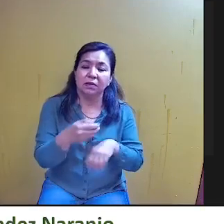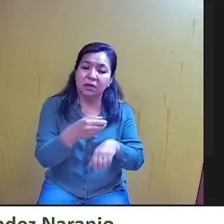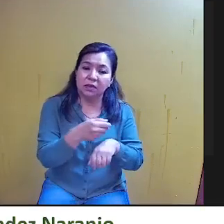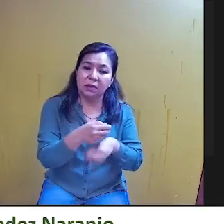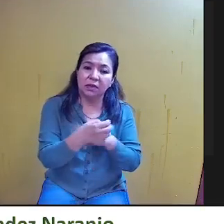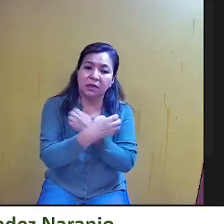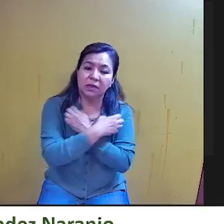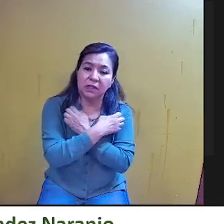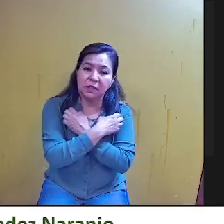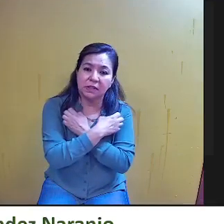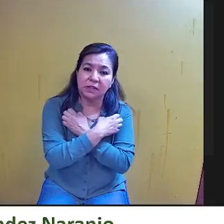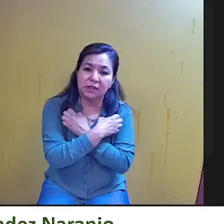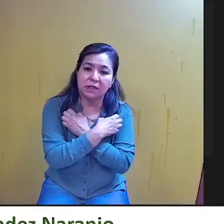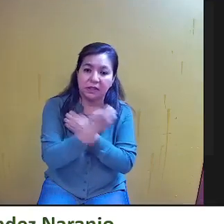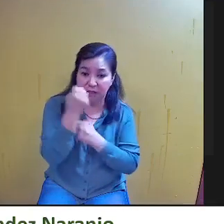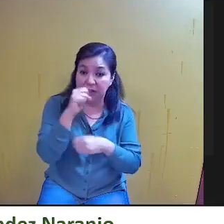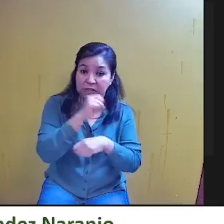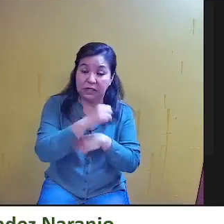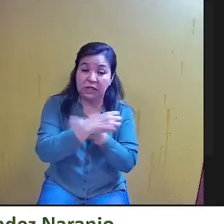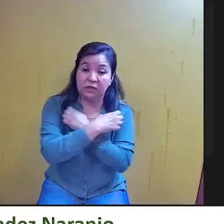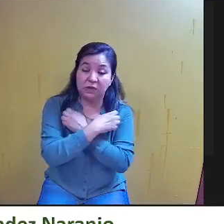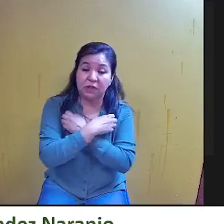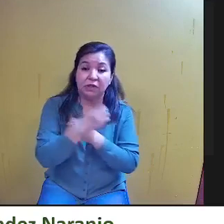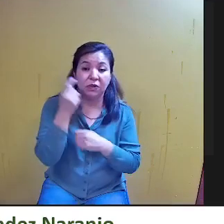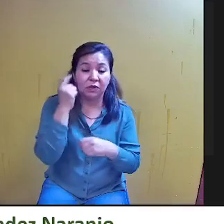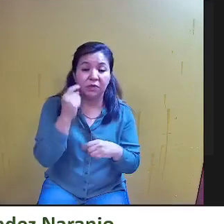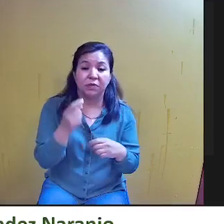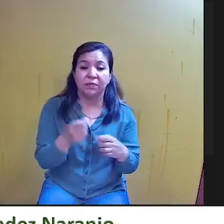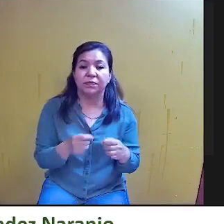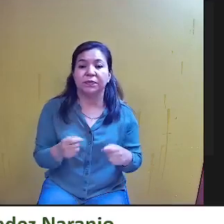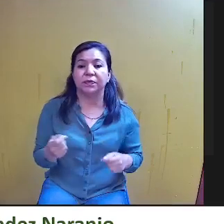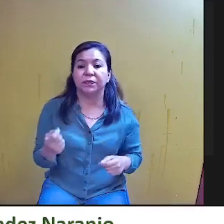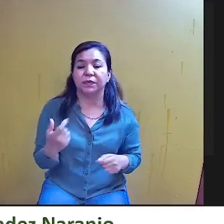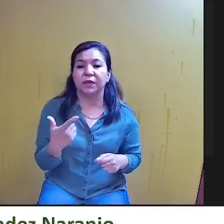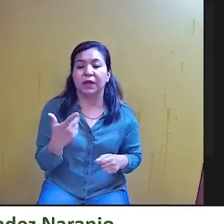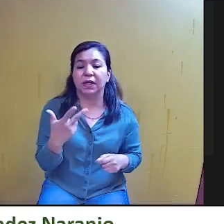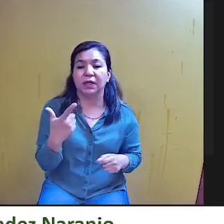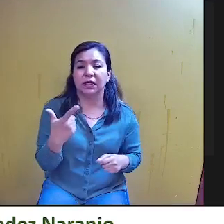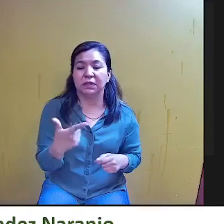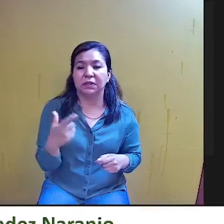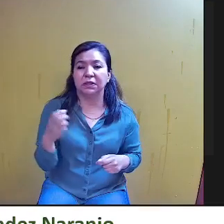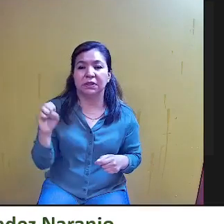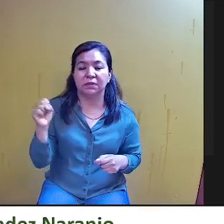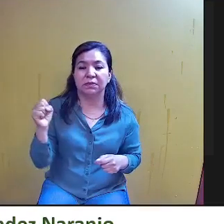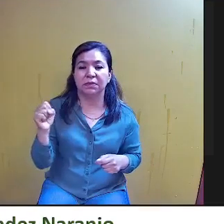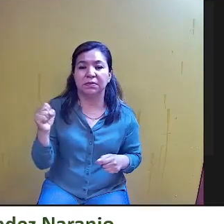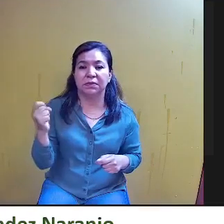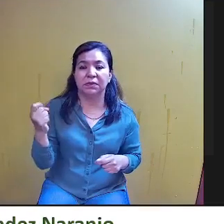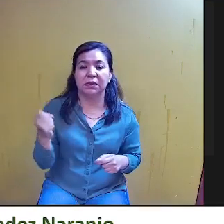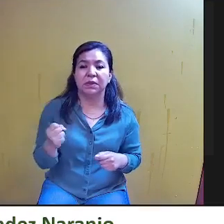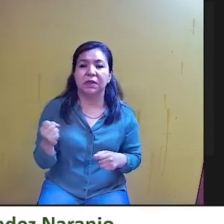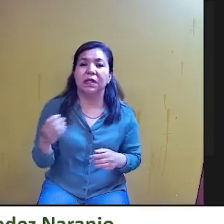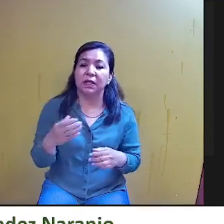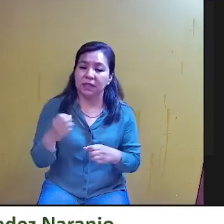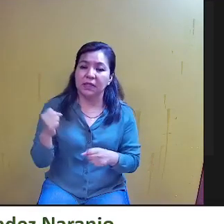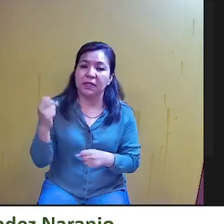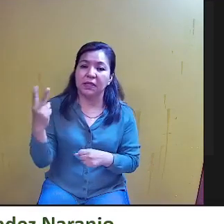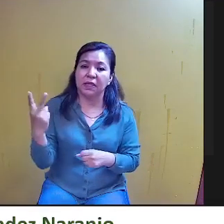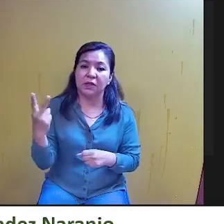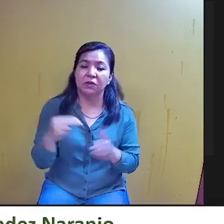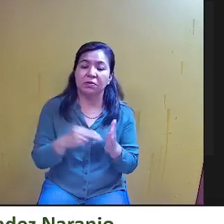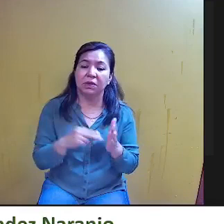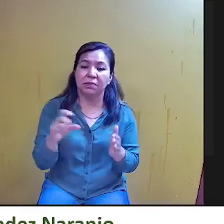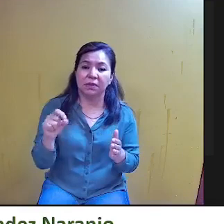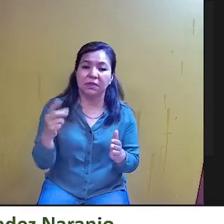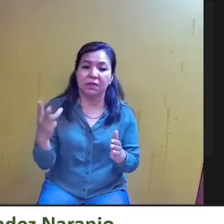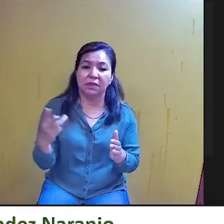1009-23, publicado en el Diario Oficial de la Federación el 27 de septiembre del año en curso. Además, con dicha modificación se permite de mejor